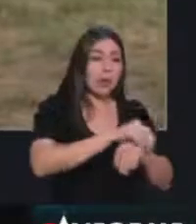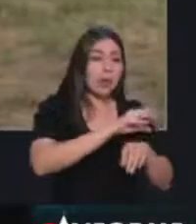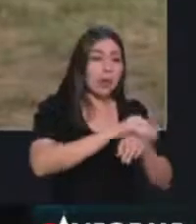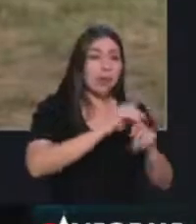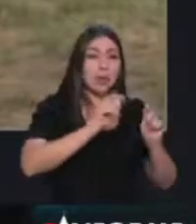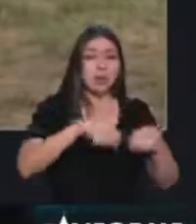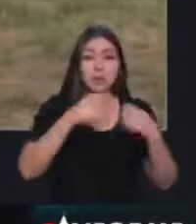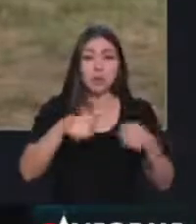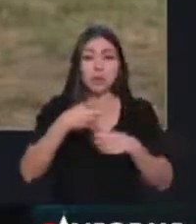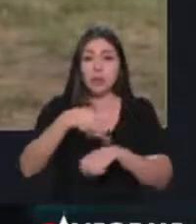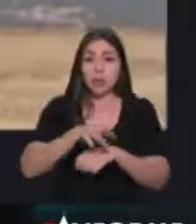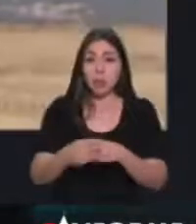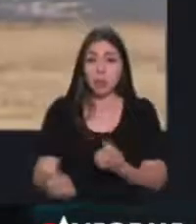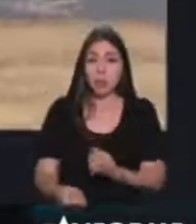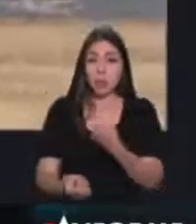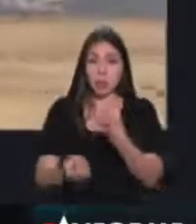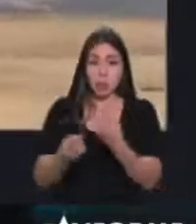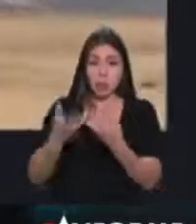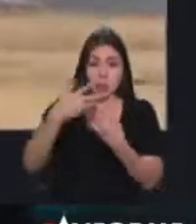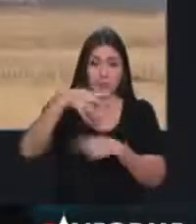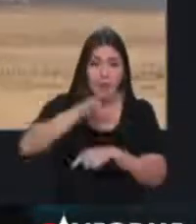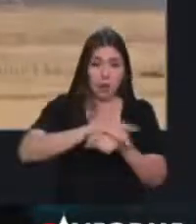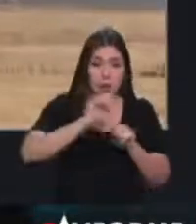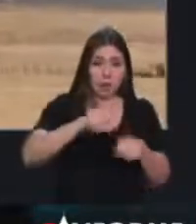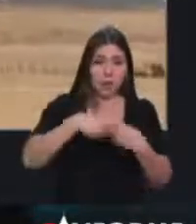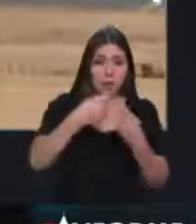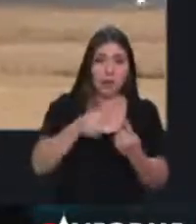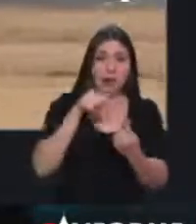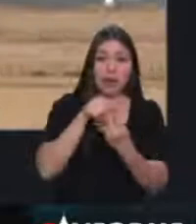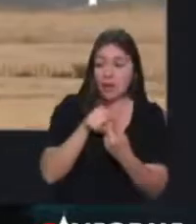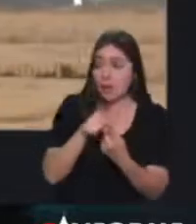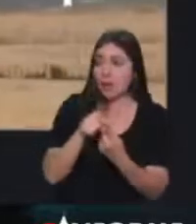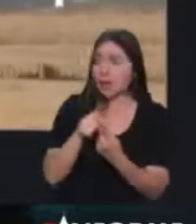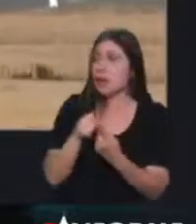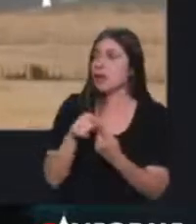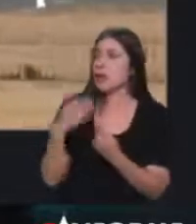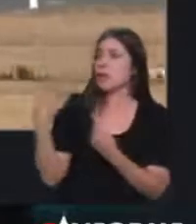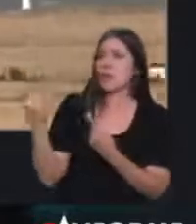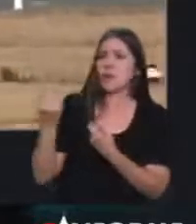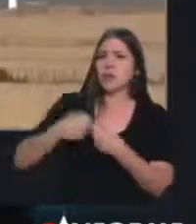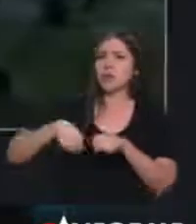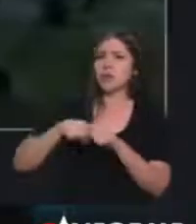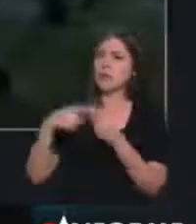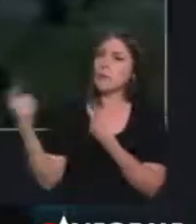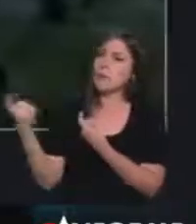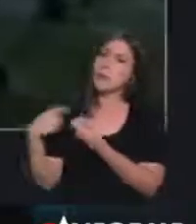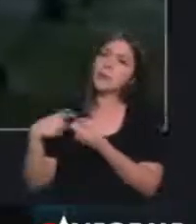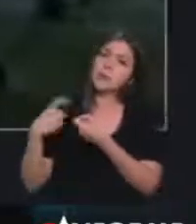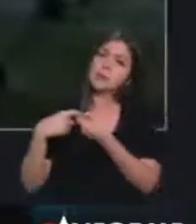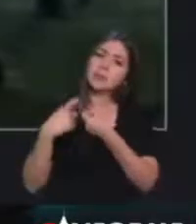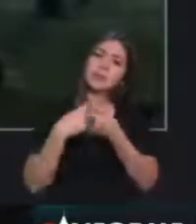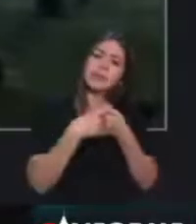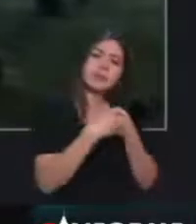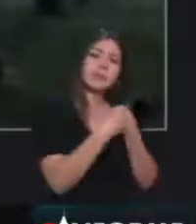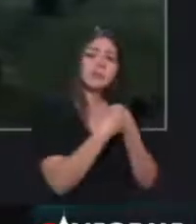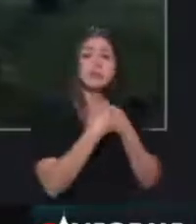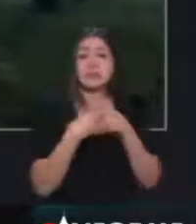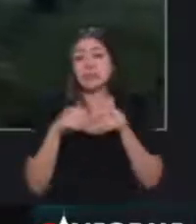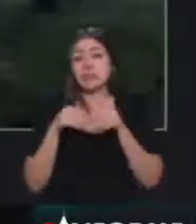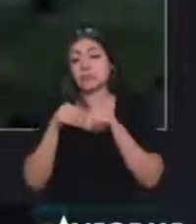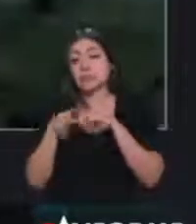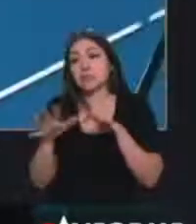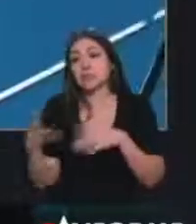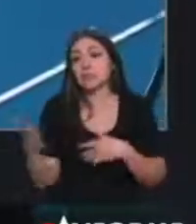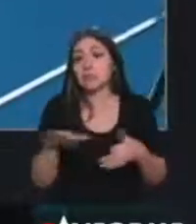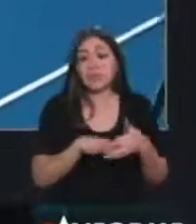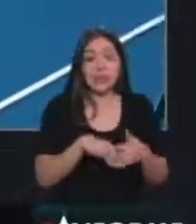permiso, terminaron teniendo socios con la idea de expandirse con clientes hasta cerca de 70,